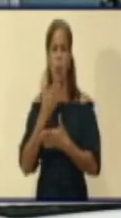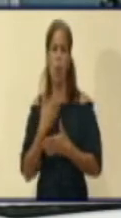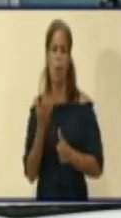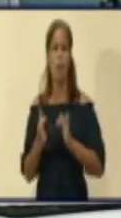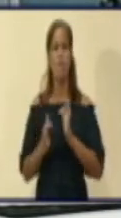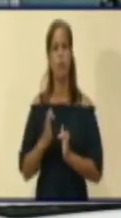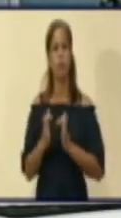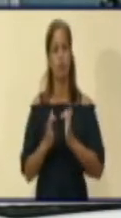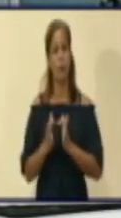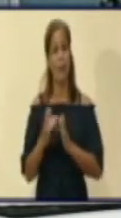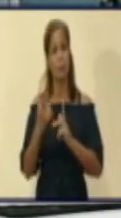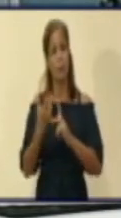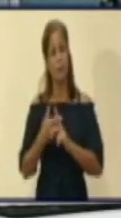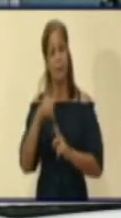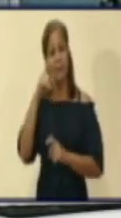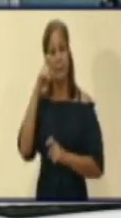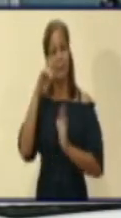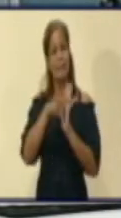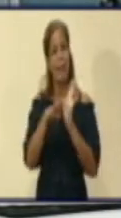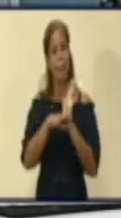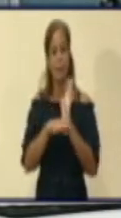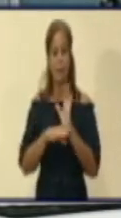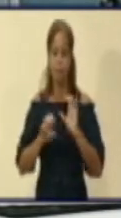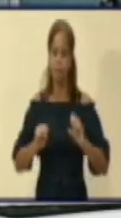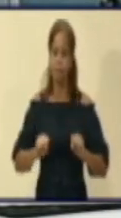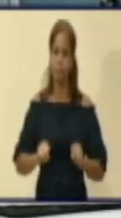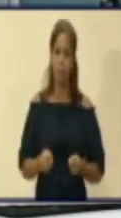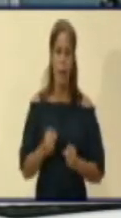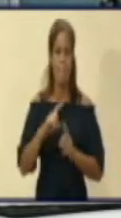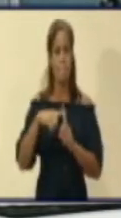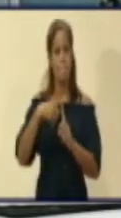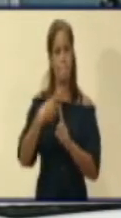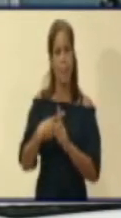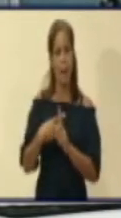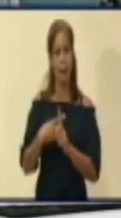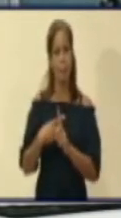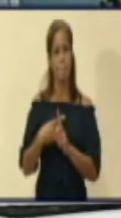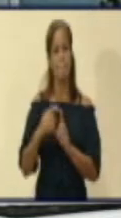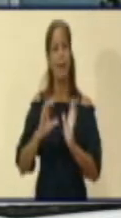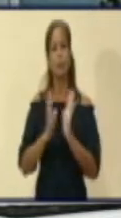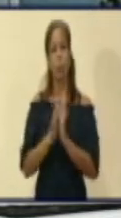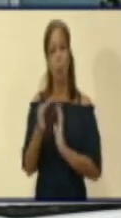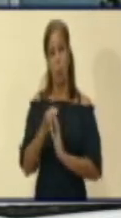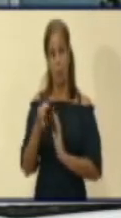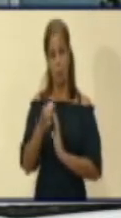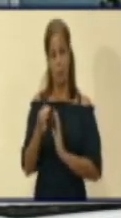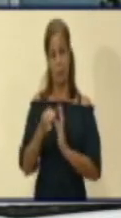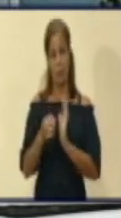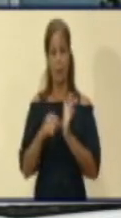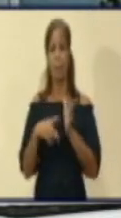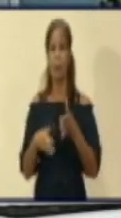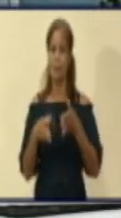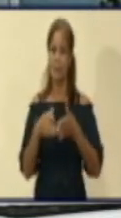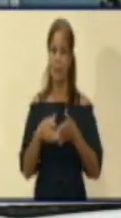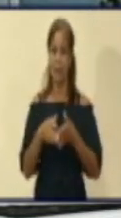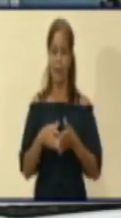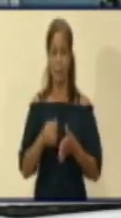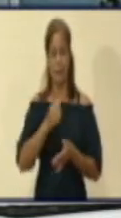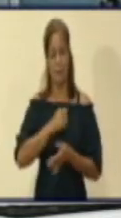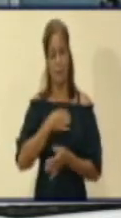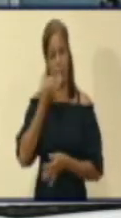se refuerza en el municipio de Bayamo y en los territorios de la provincia, como quiera que se cambió de fase en las